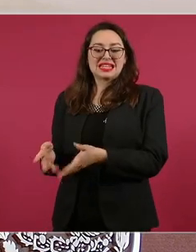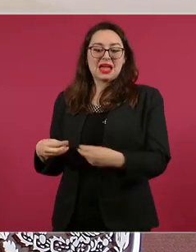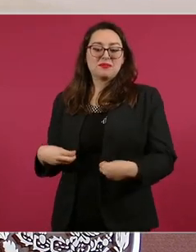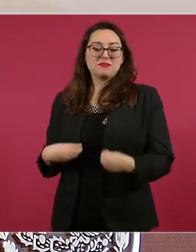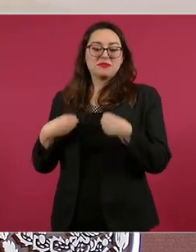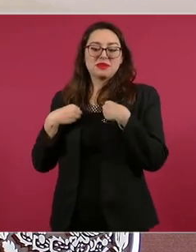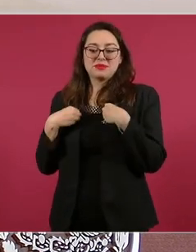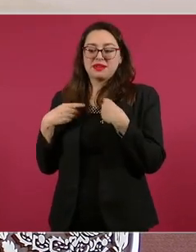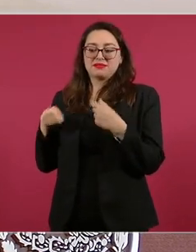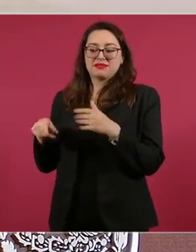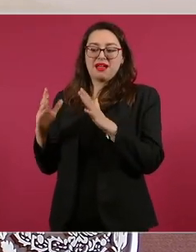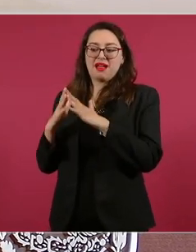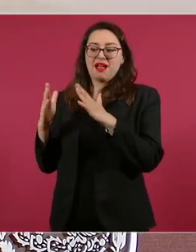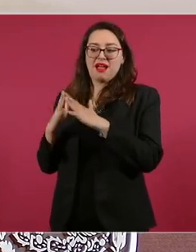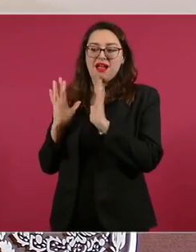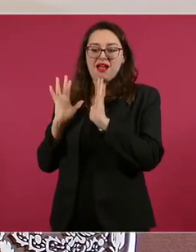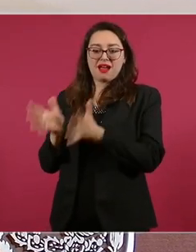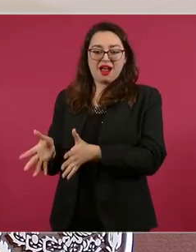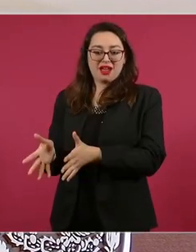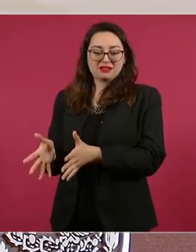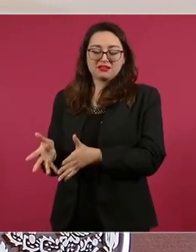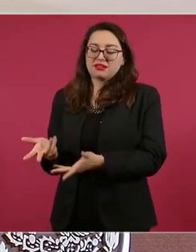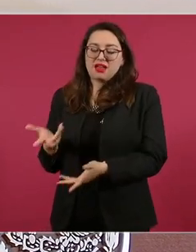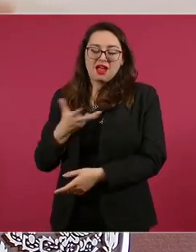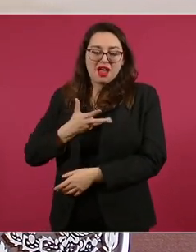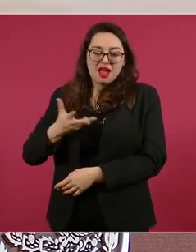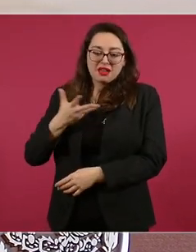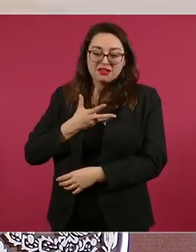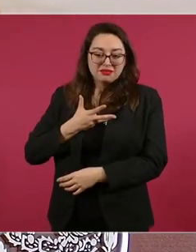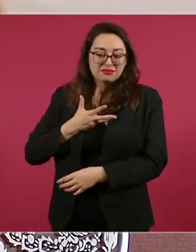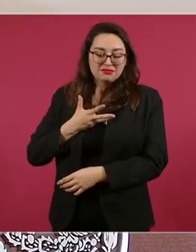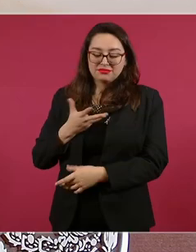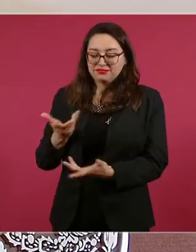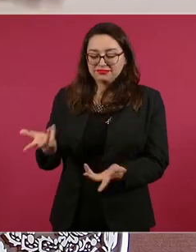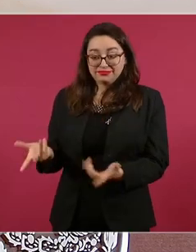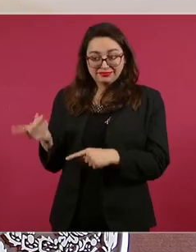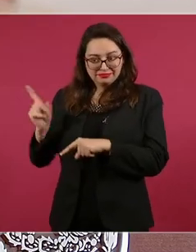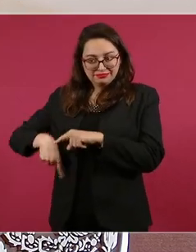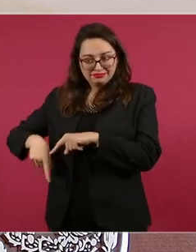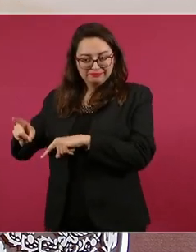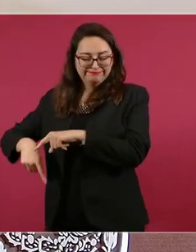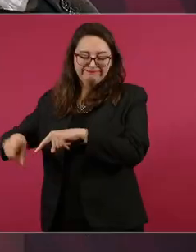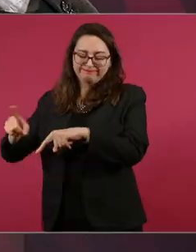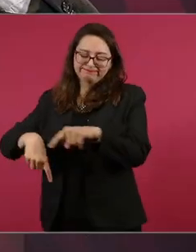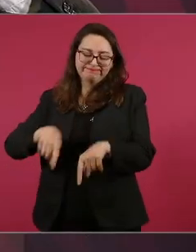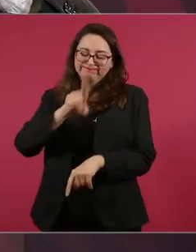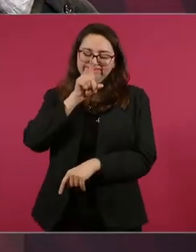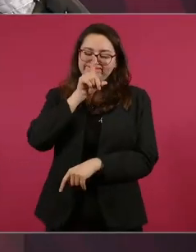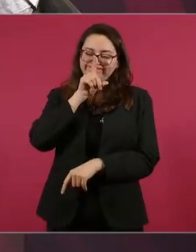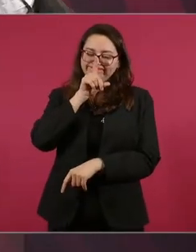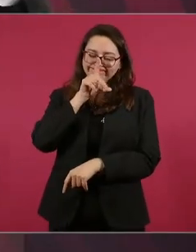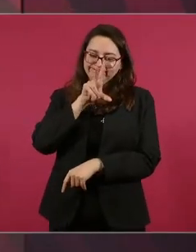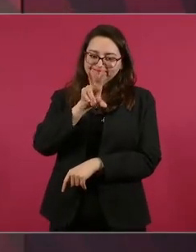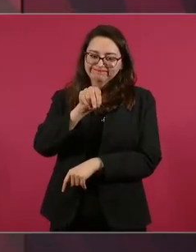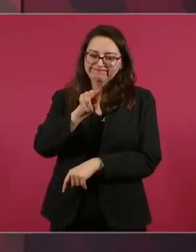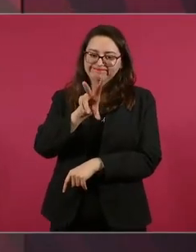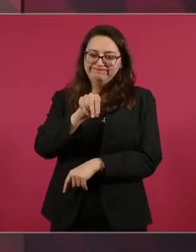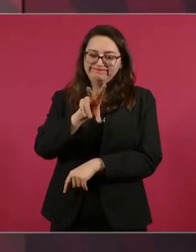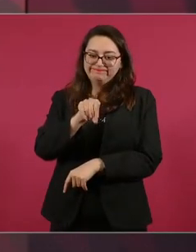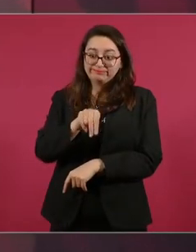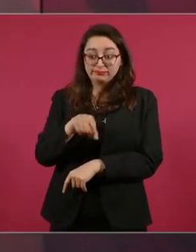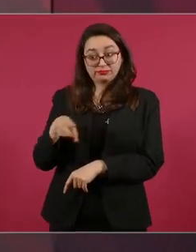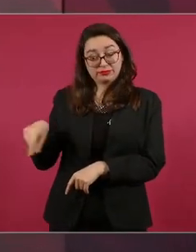tienen su derecho adquirido, porque viven ahí desde hace tiempo, aunque no